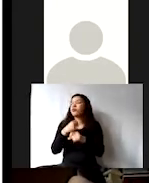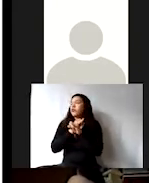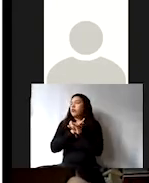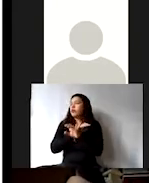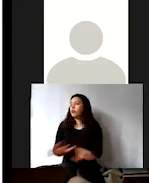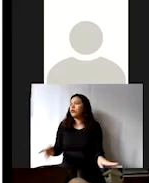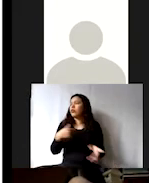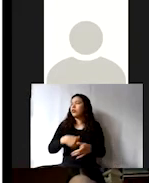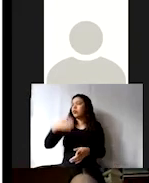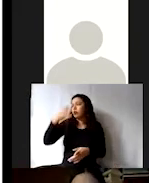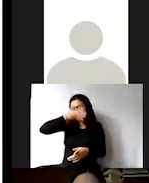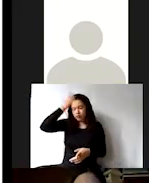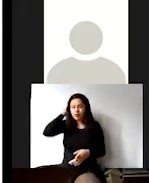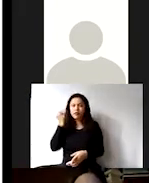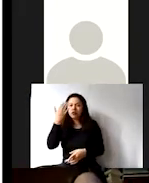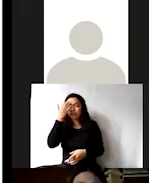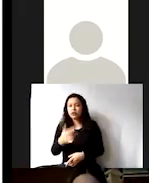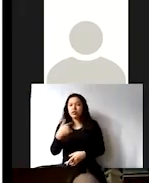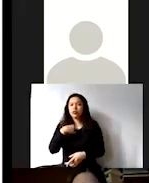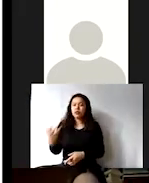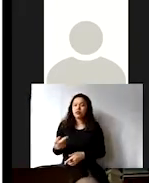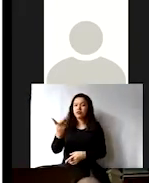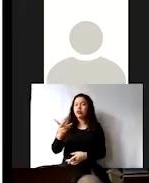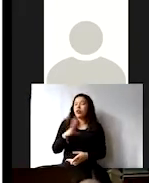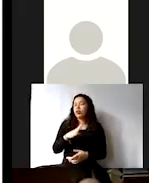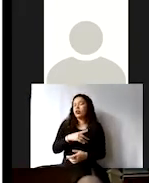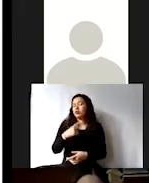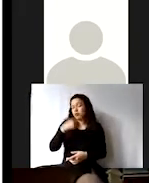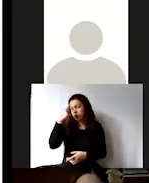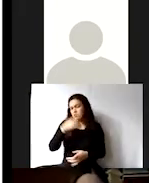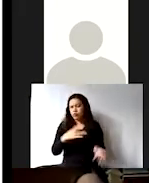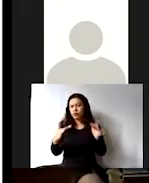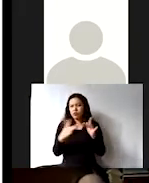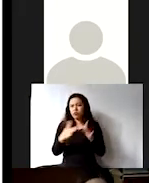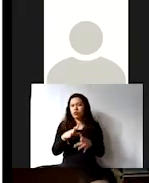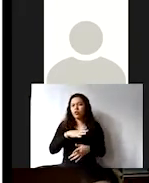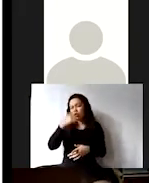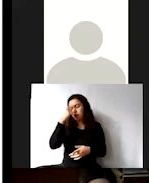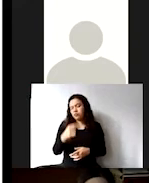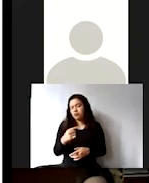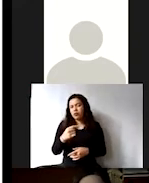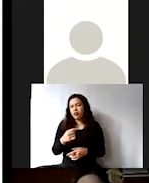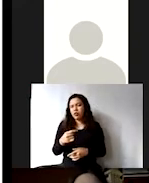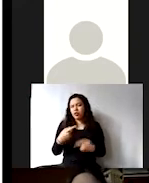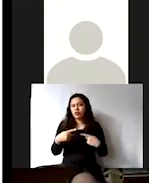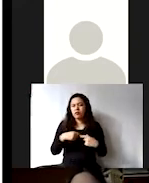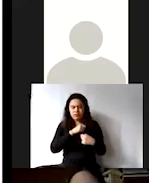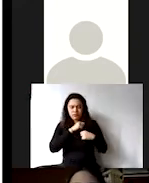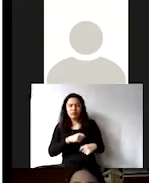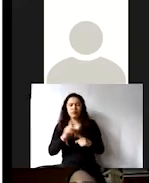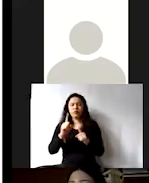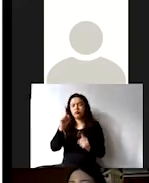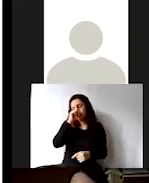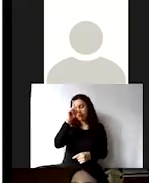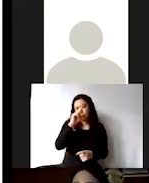sé de Morelos y hacer la Por pregunta favor. por allí, porque tengo el contacto Sí. de los que están a cargo del Consejo Estatal.